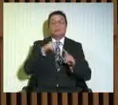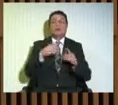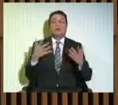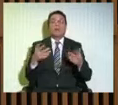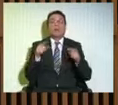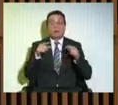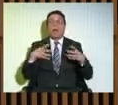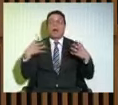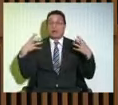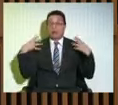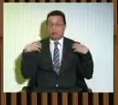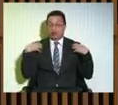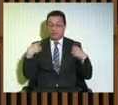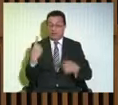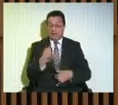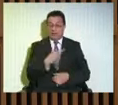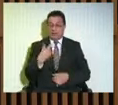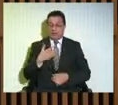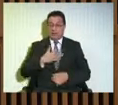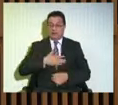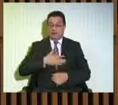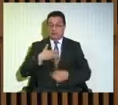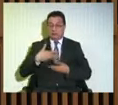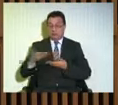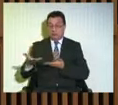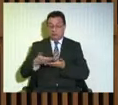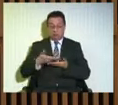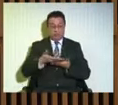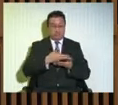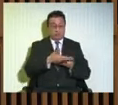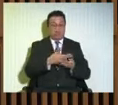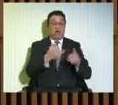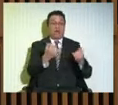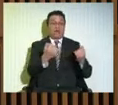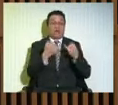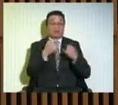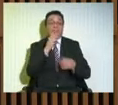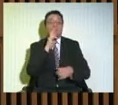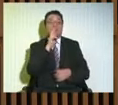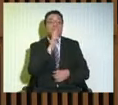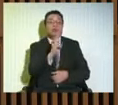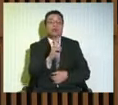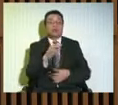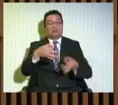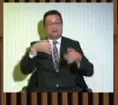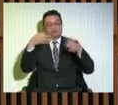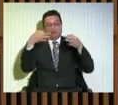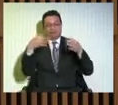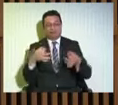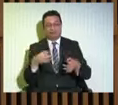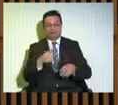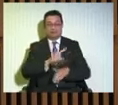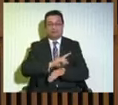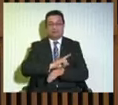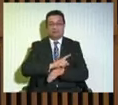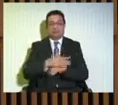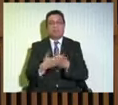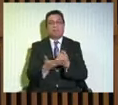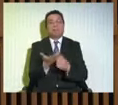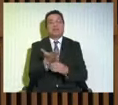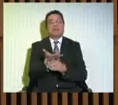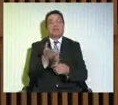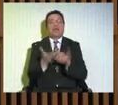es responsabilidad nuestra recoger todos los datos necesarios y dar una respuesta oportuna a las personas que nos piden ayuda.